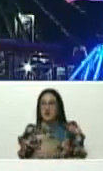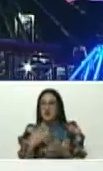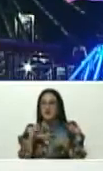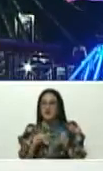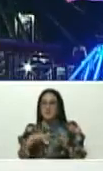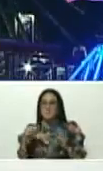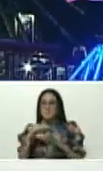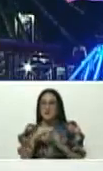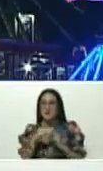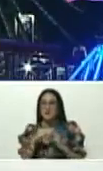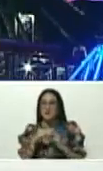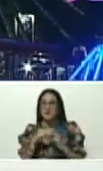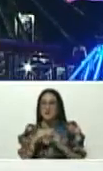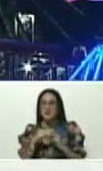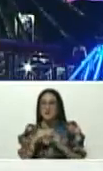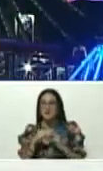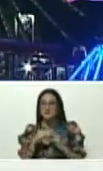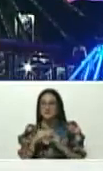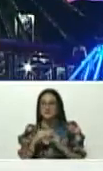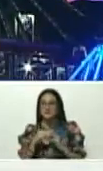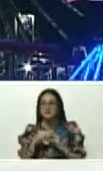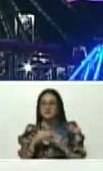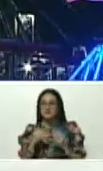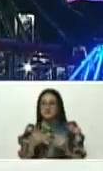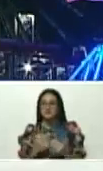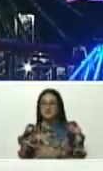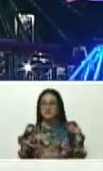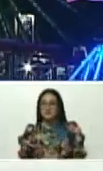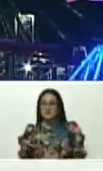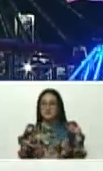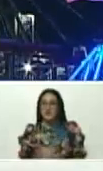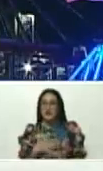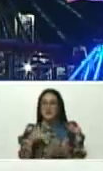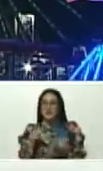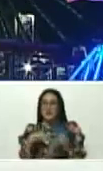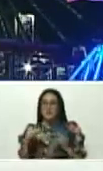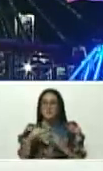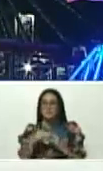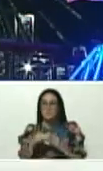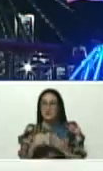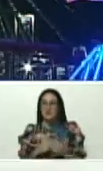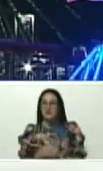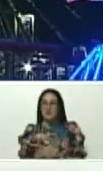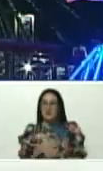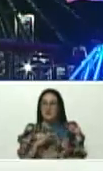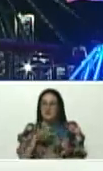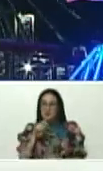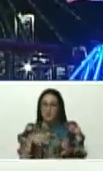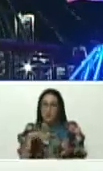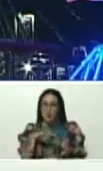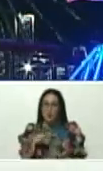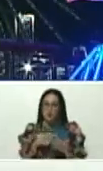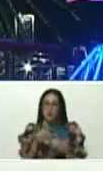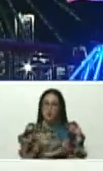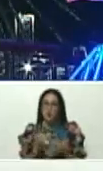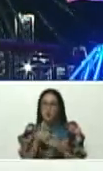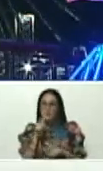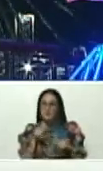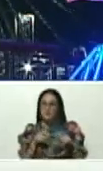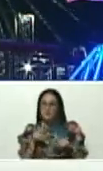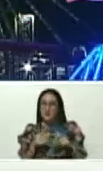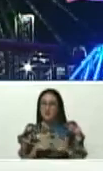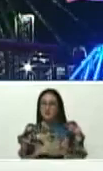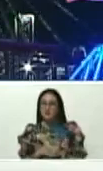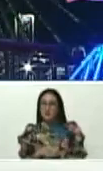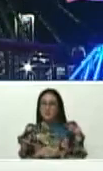metas de nuestra patria, grandes metas de nuestro pueblo. A todos los presentes,